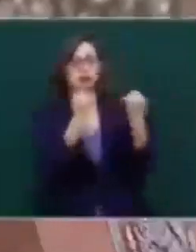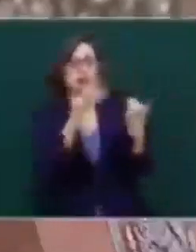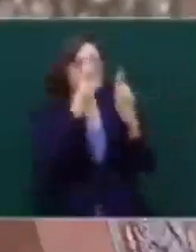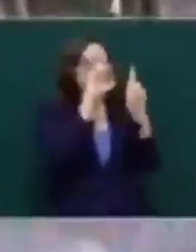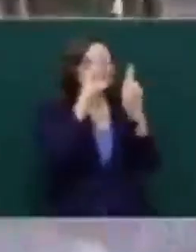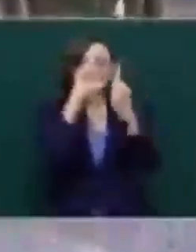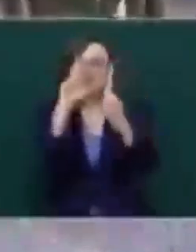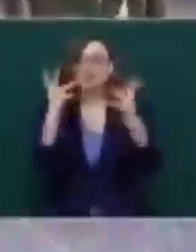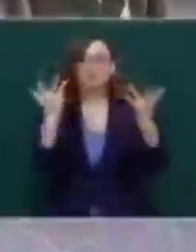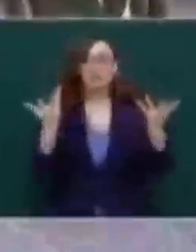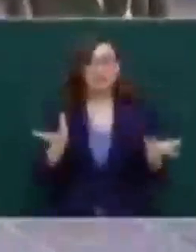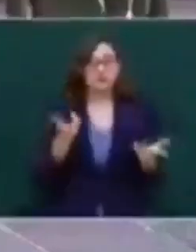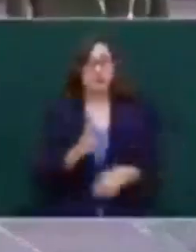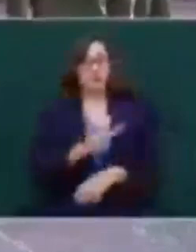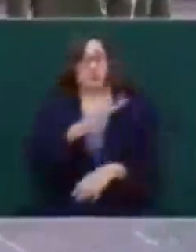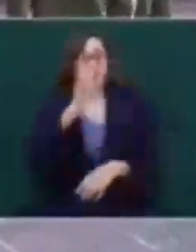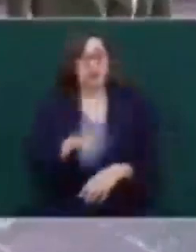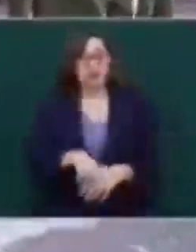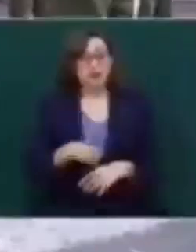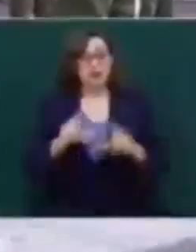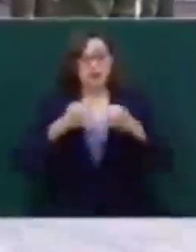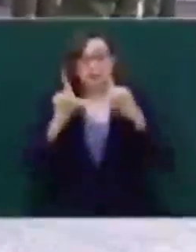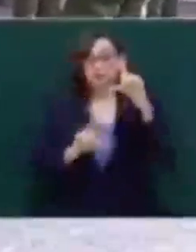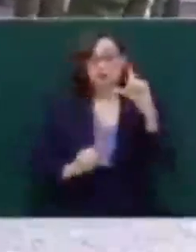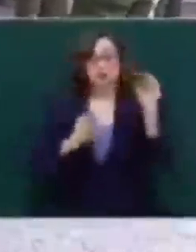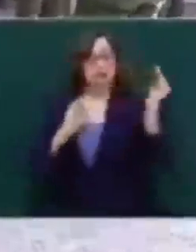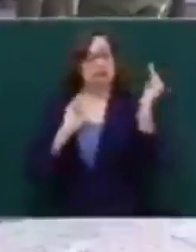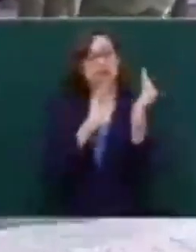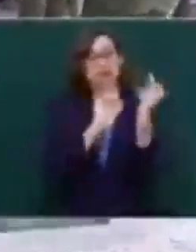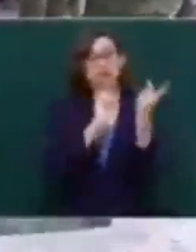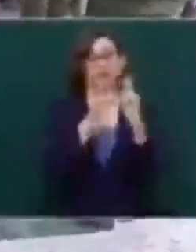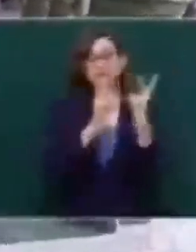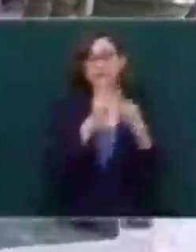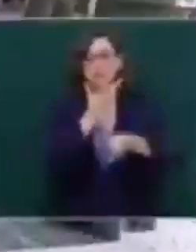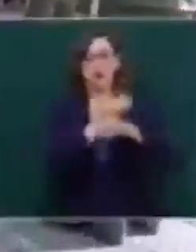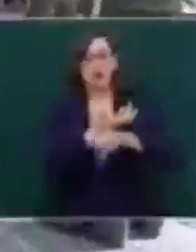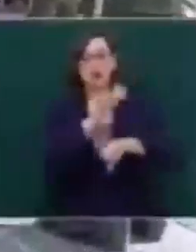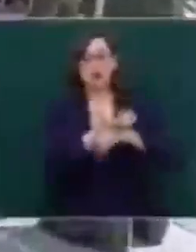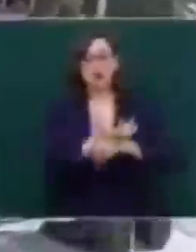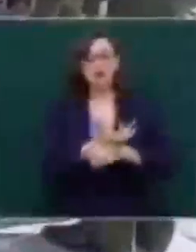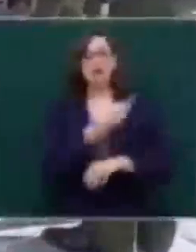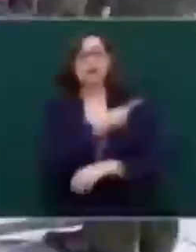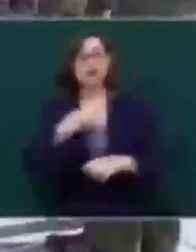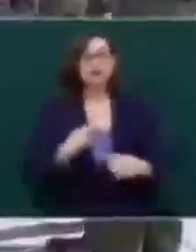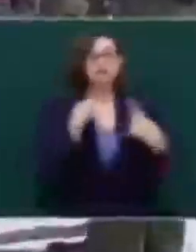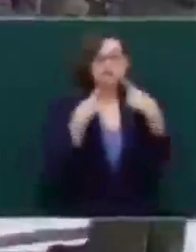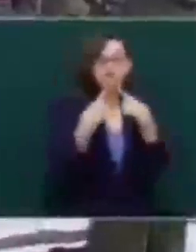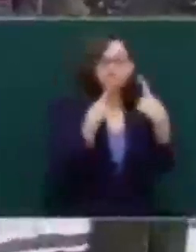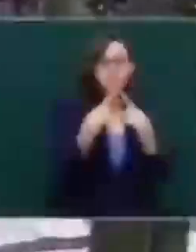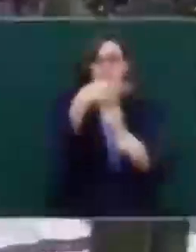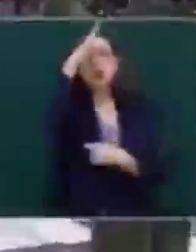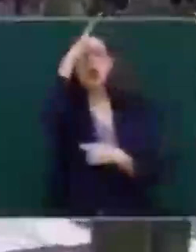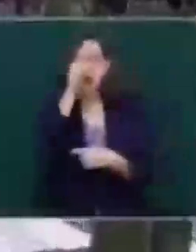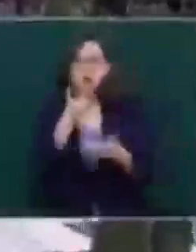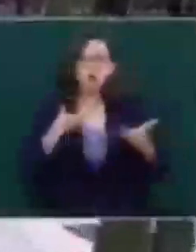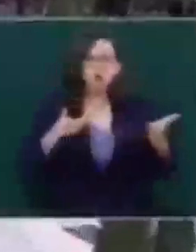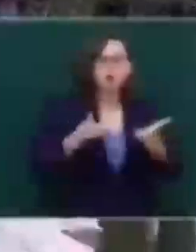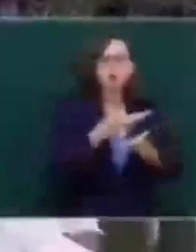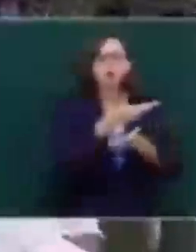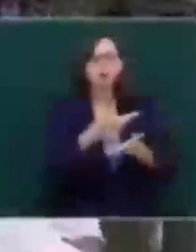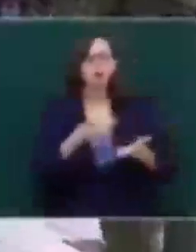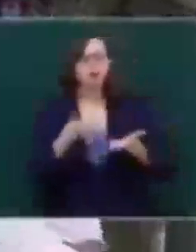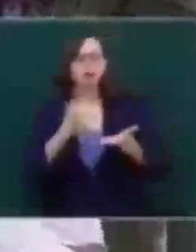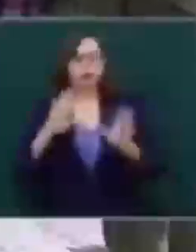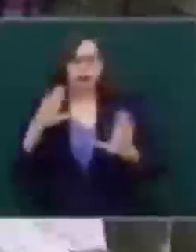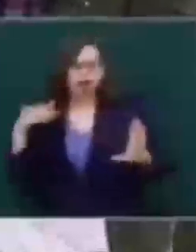tener de vecino a una nación como Estados Unidos. Nuestra cercanía nos obliga a buscar acuerdos y sería un grave error